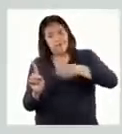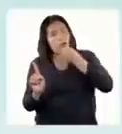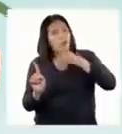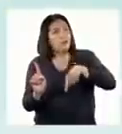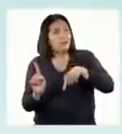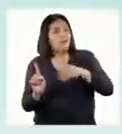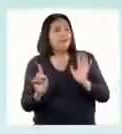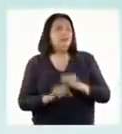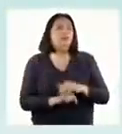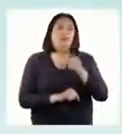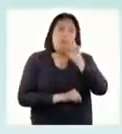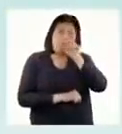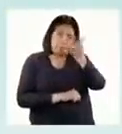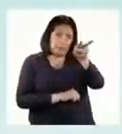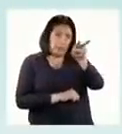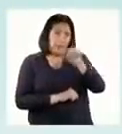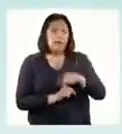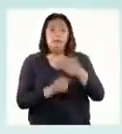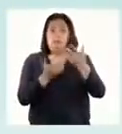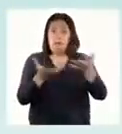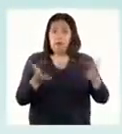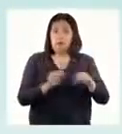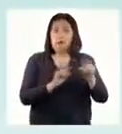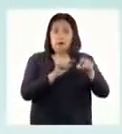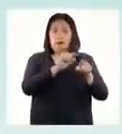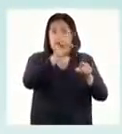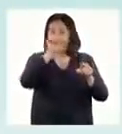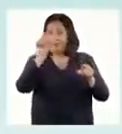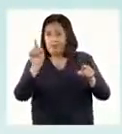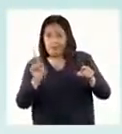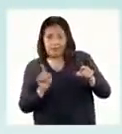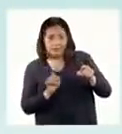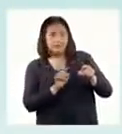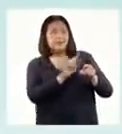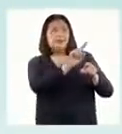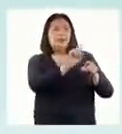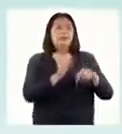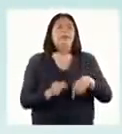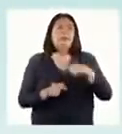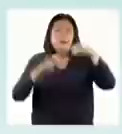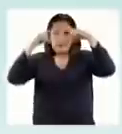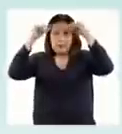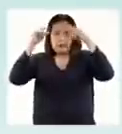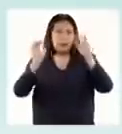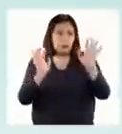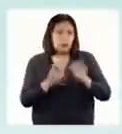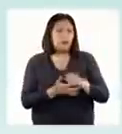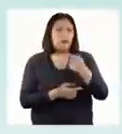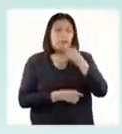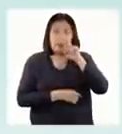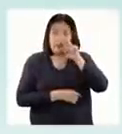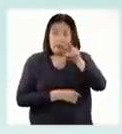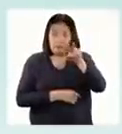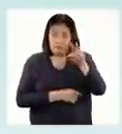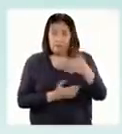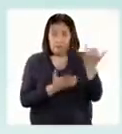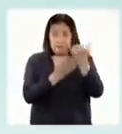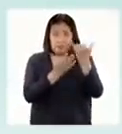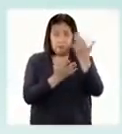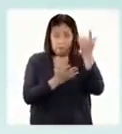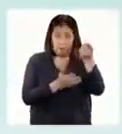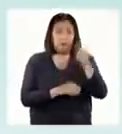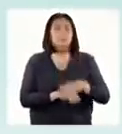otro. Veamos los elementos que conforman la cadena alimentaria de la lechuza, que vimos en la imagen